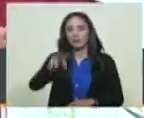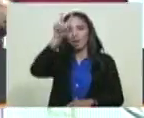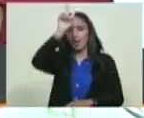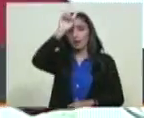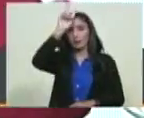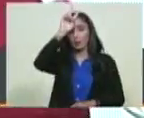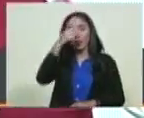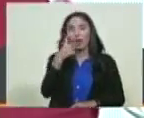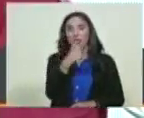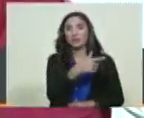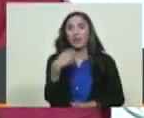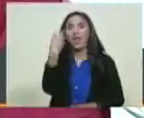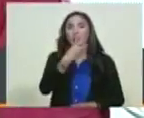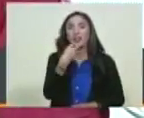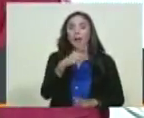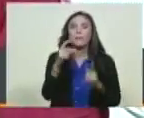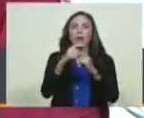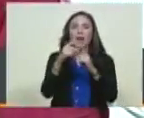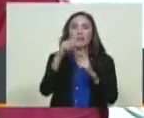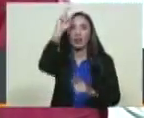lo hice en inglés